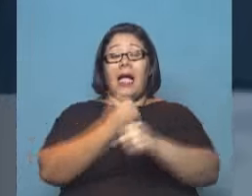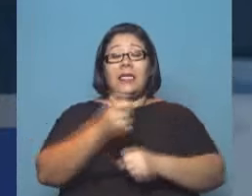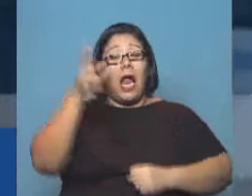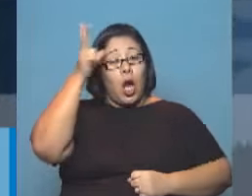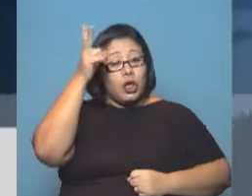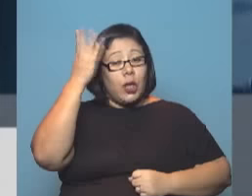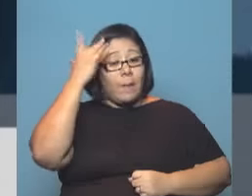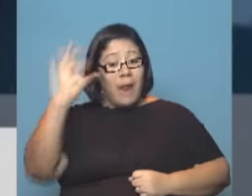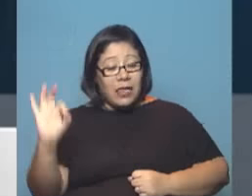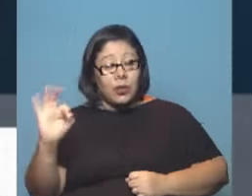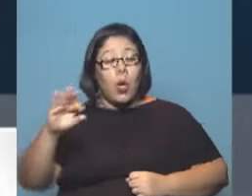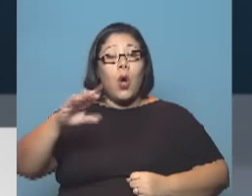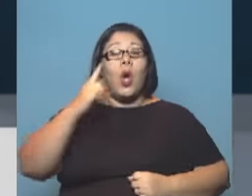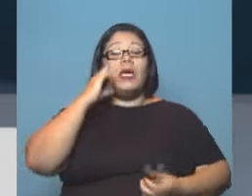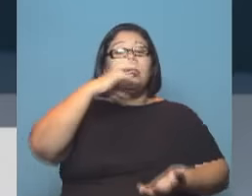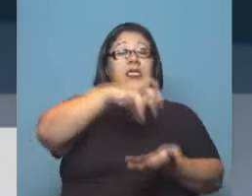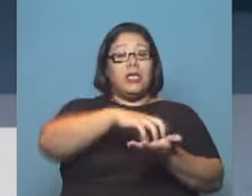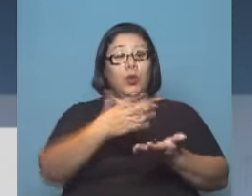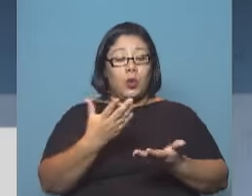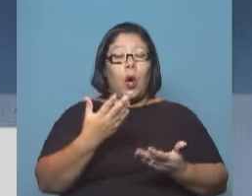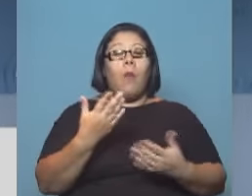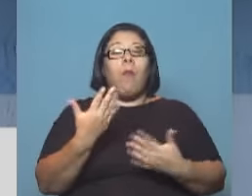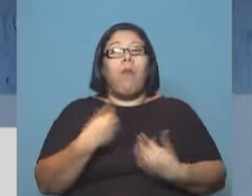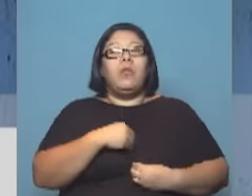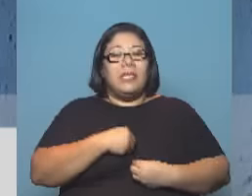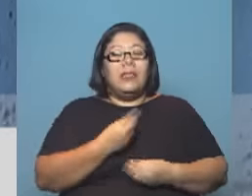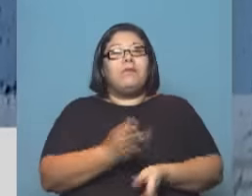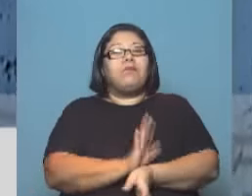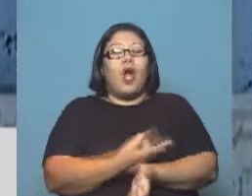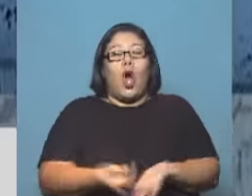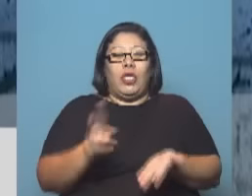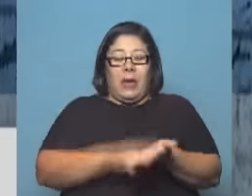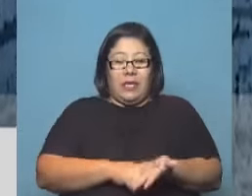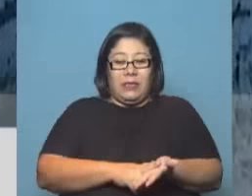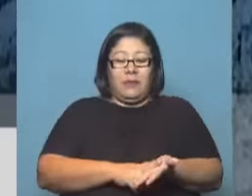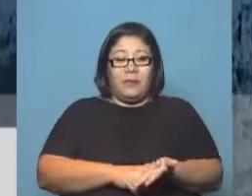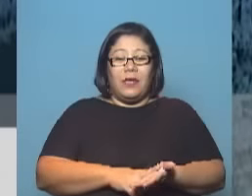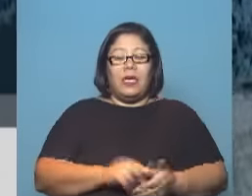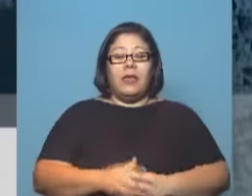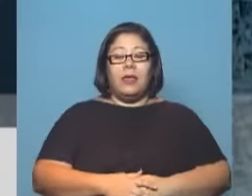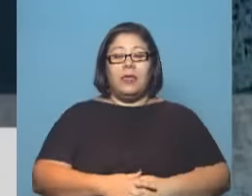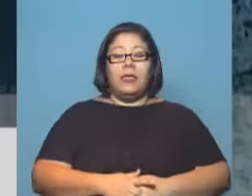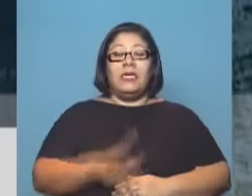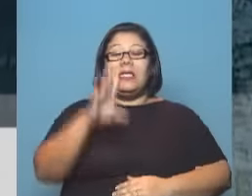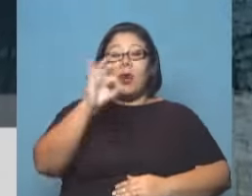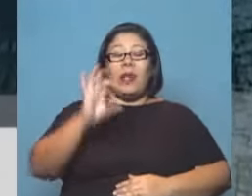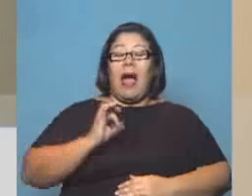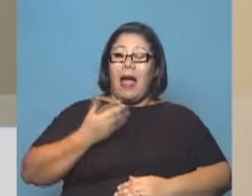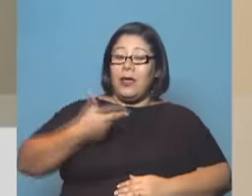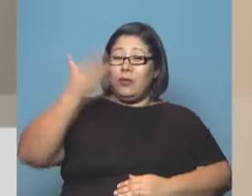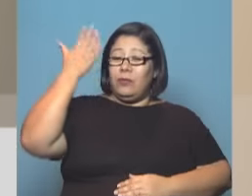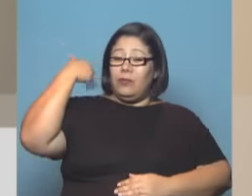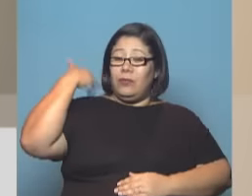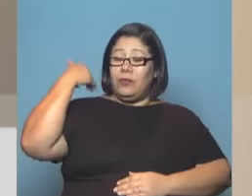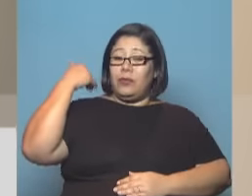se podrán revivir en el Museo Nacional de Bellas Artes. A medio siglo del Ditela, intentará mostrarse como